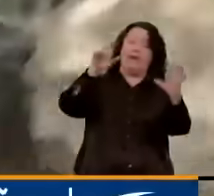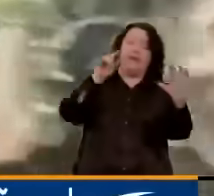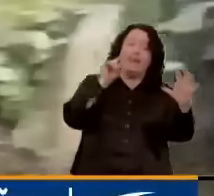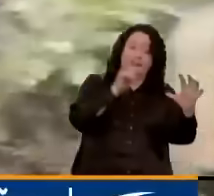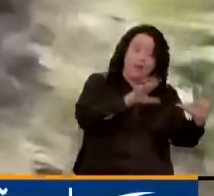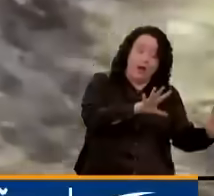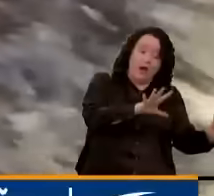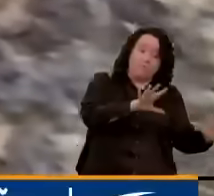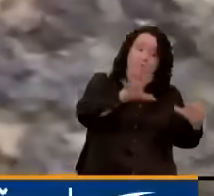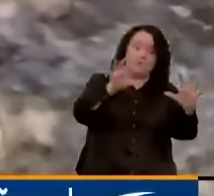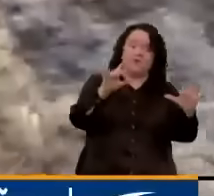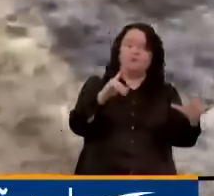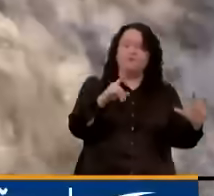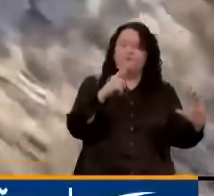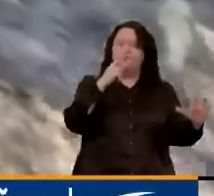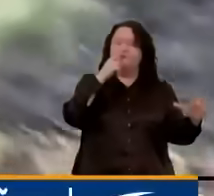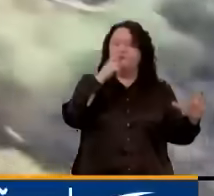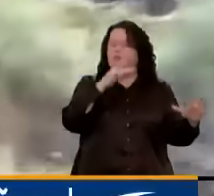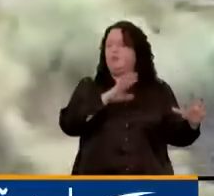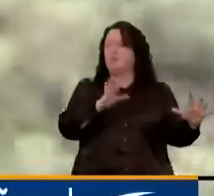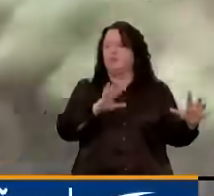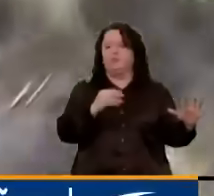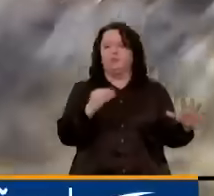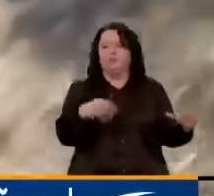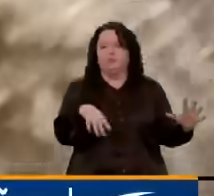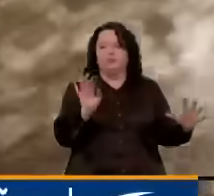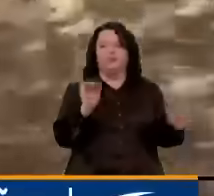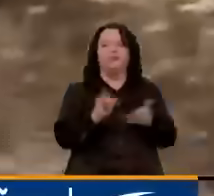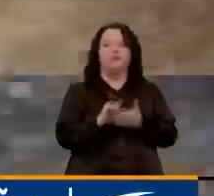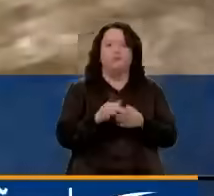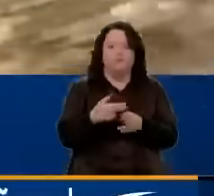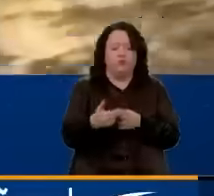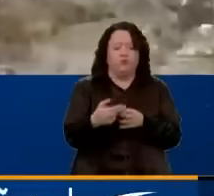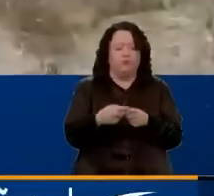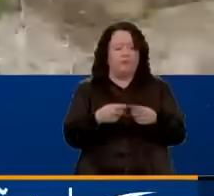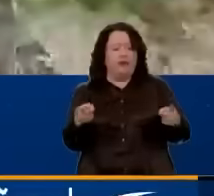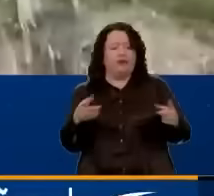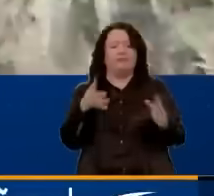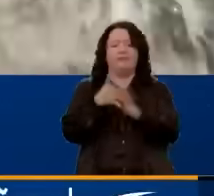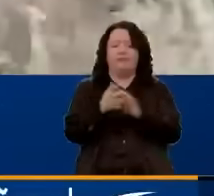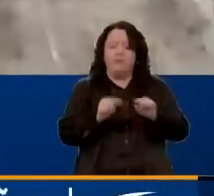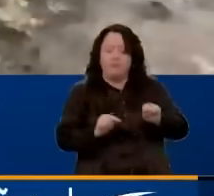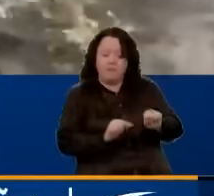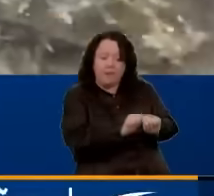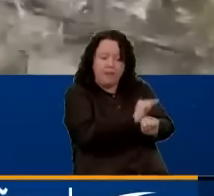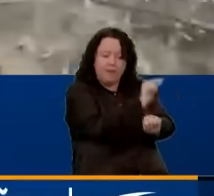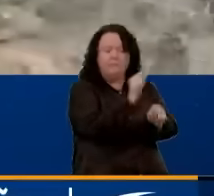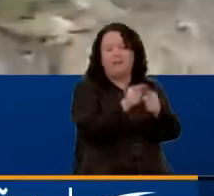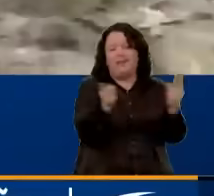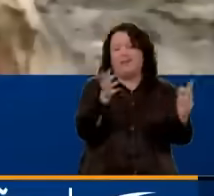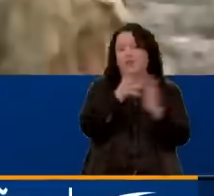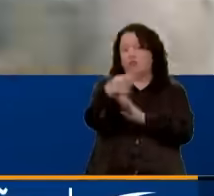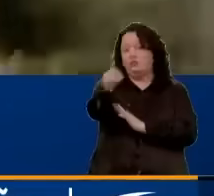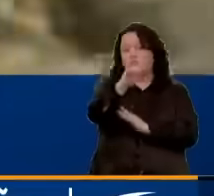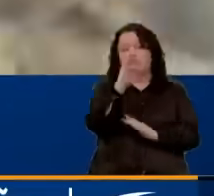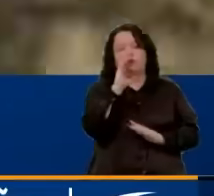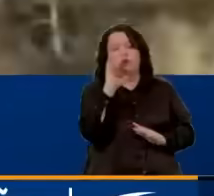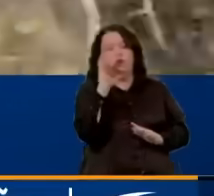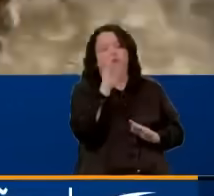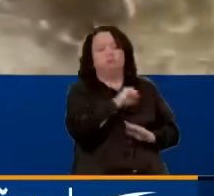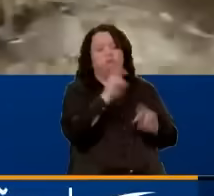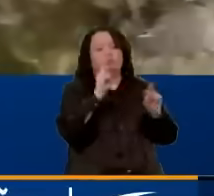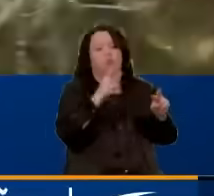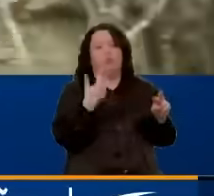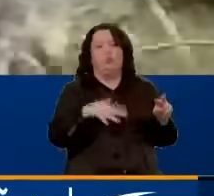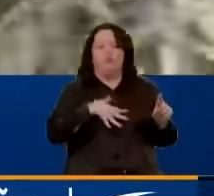que se puede inhalar es bastante. En minutos les tendremos detalles de ese recorrido y ustedes dimensionarán un poco de cuál es